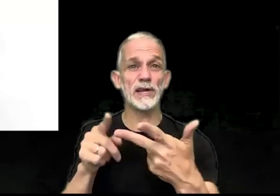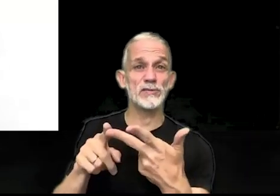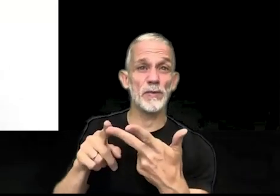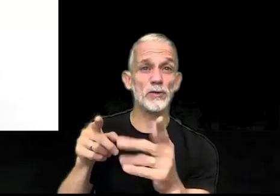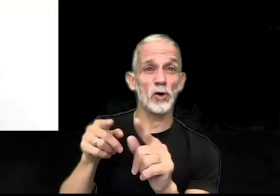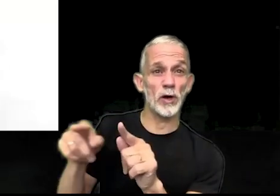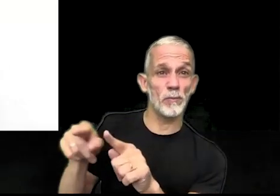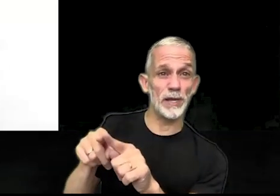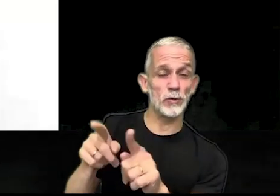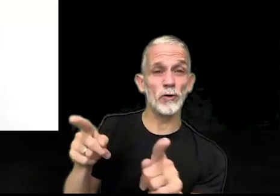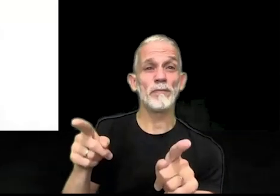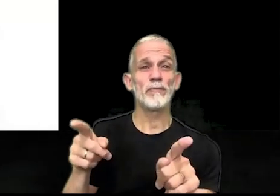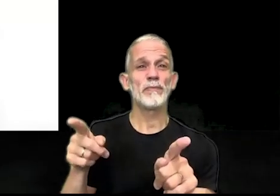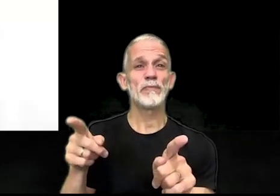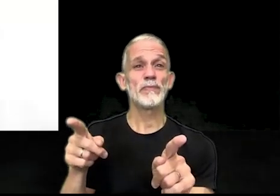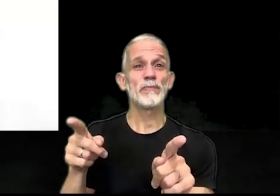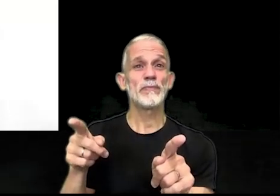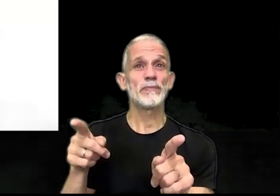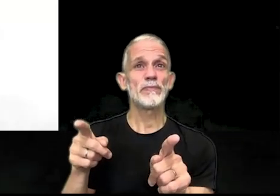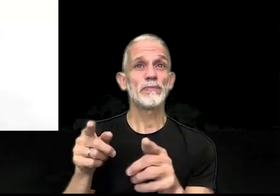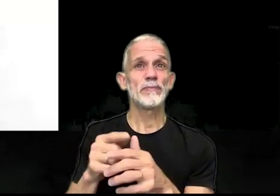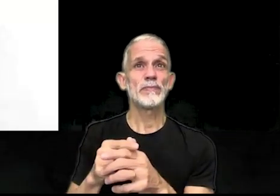2013